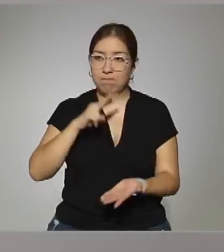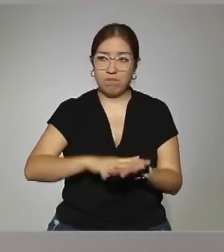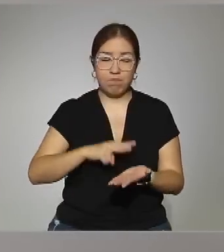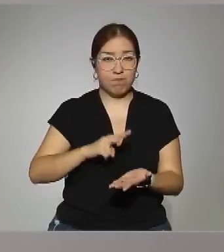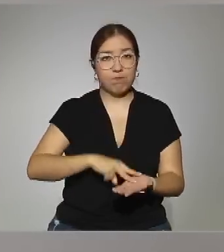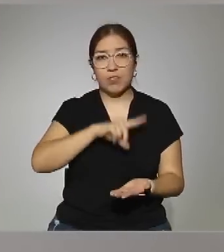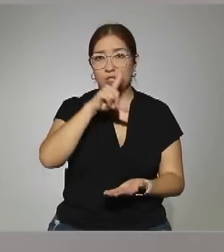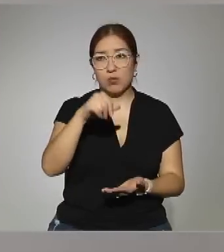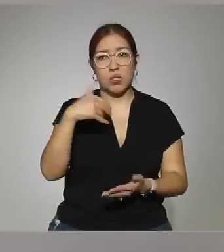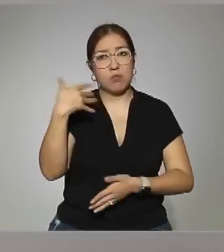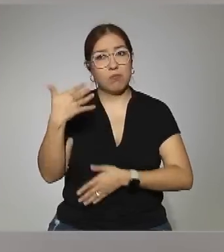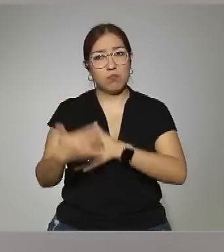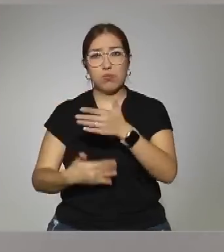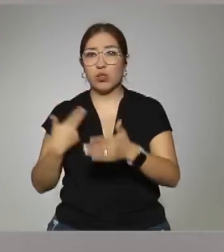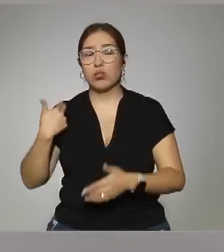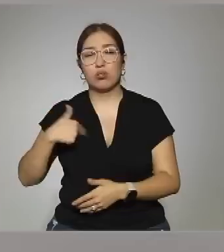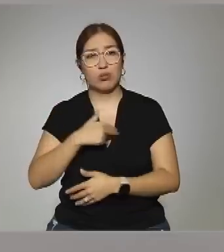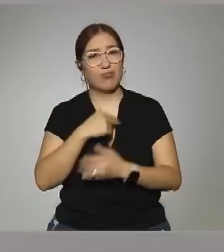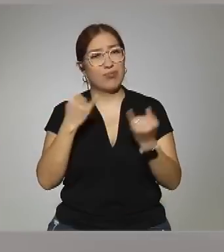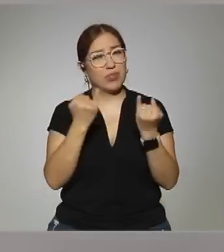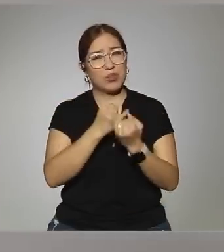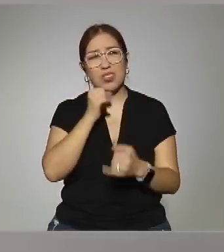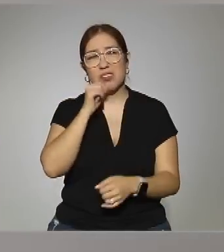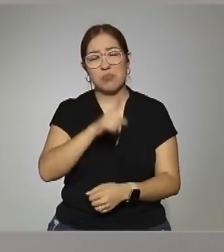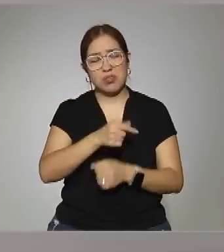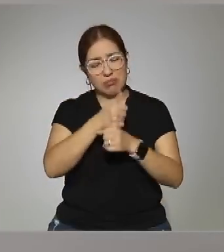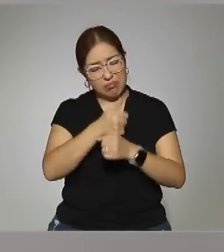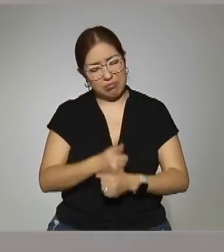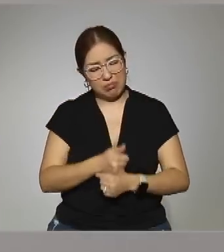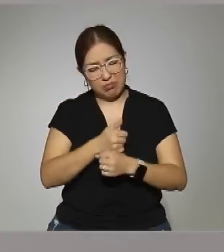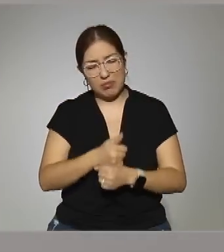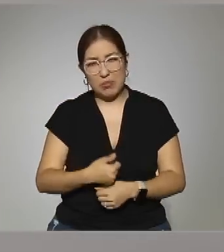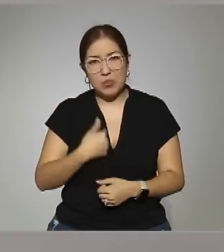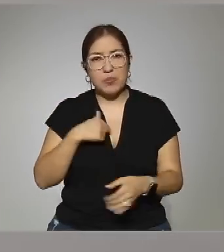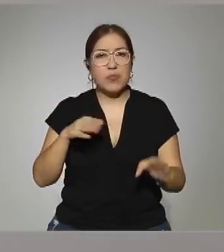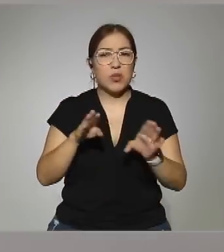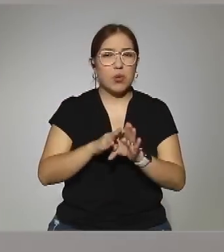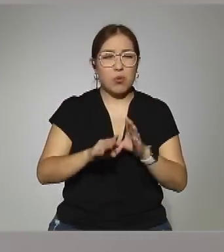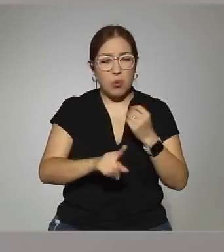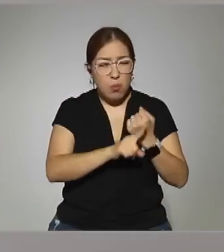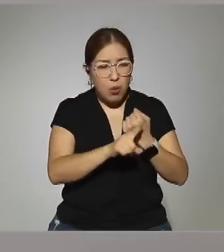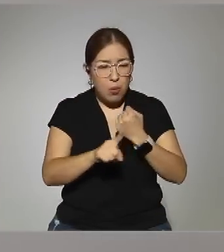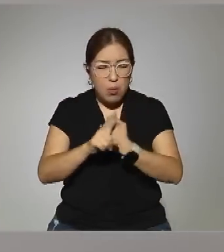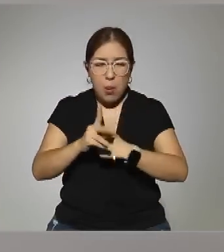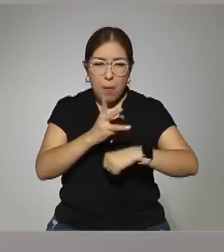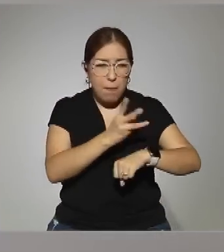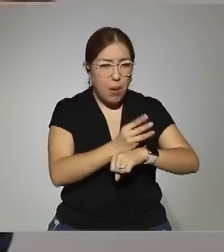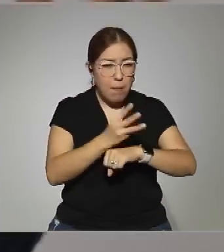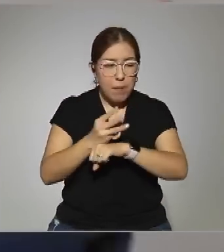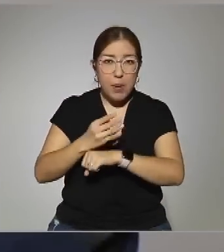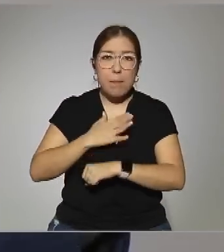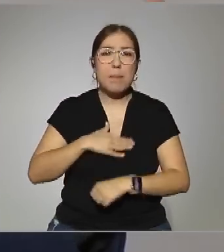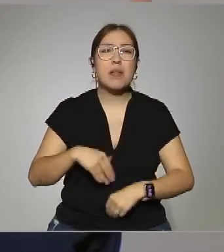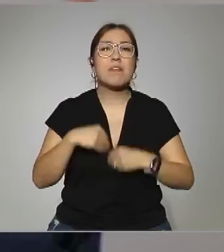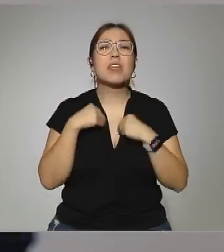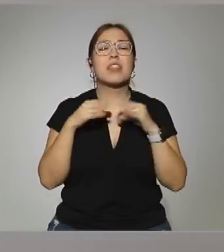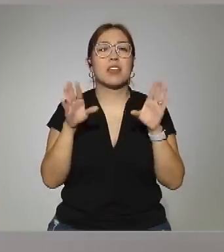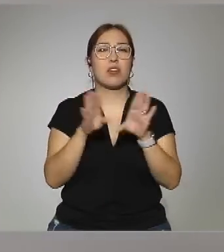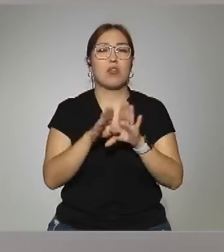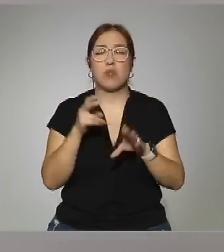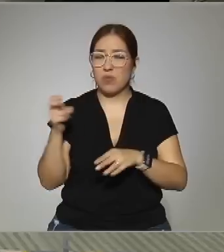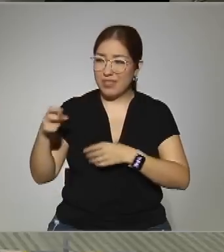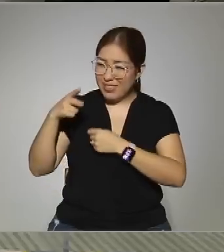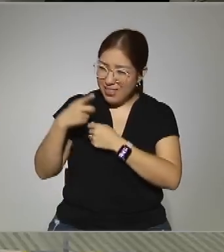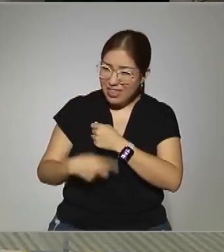también pues estemos marcados con estas situaciones de no poder resolver los problemas que estoy enfrentando en mi vida. Estos daños emocionales